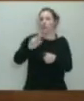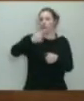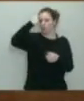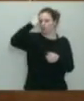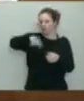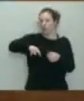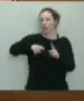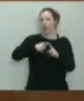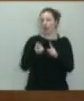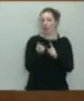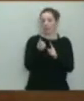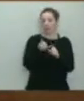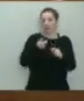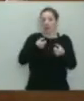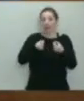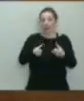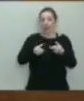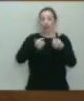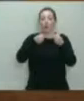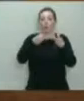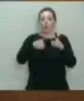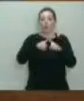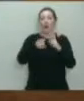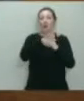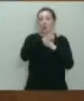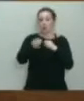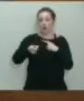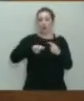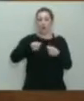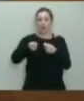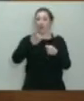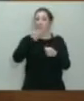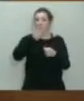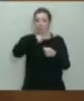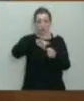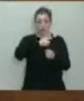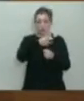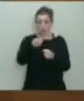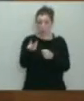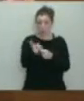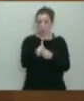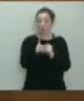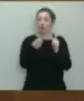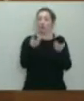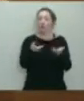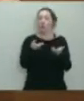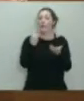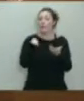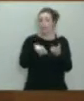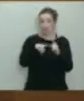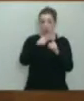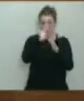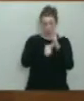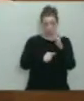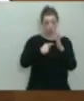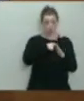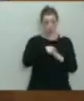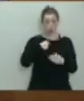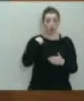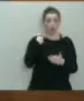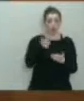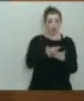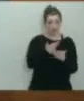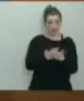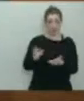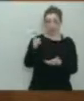nos costaría en términos de deuda comercial si no acudiésemos a ese endeudamiento. Y ese dato yo se lo pedí en la comisión, se lo